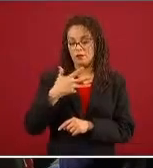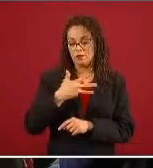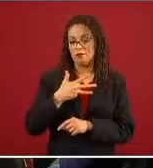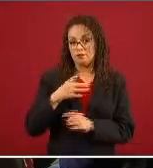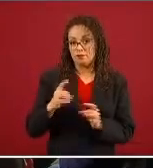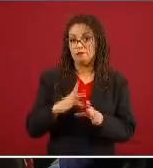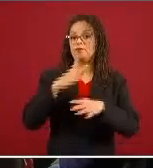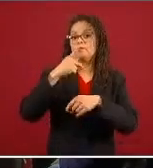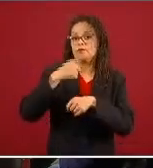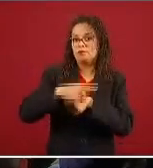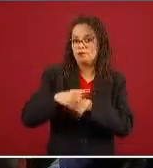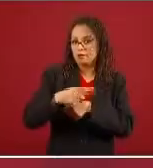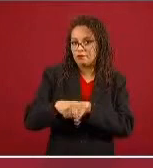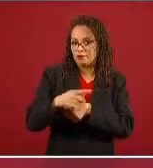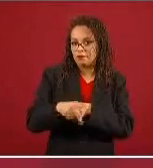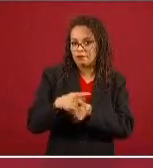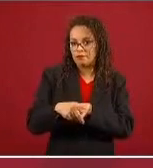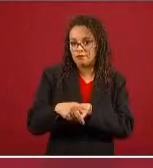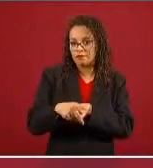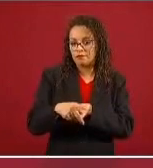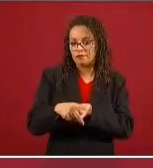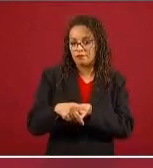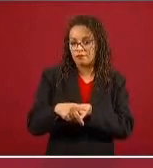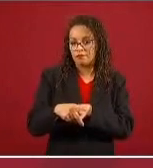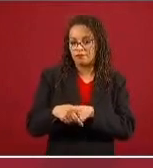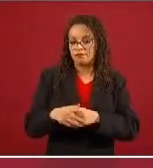de que se vayan ahí